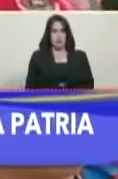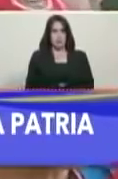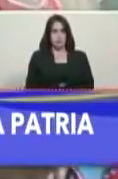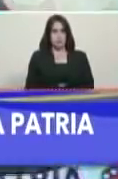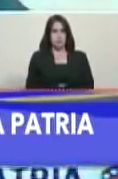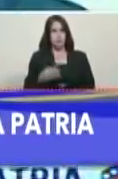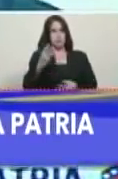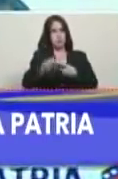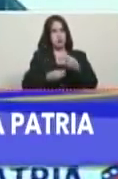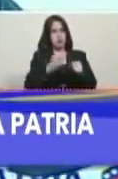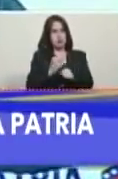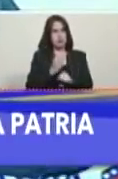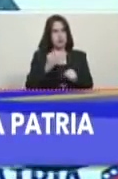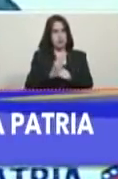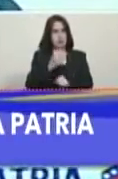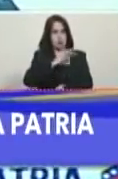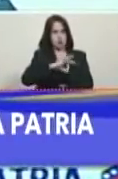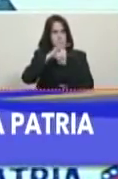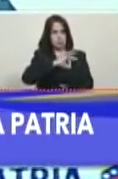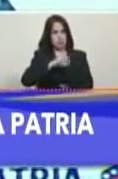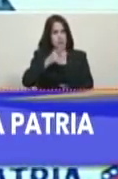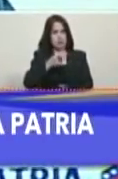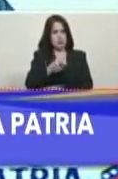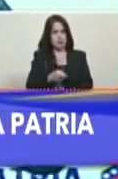Hacer el trabajo social que hay que hacer